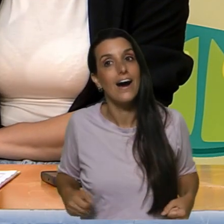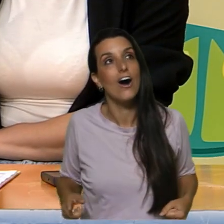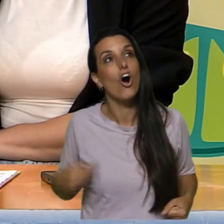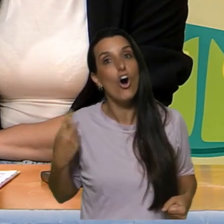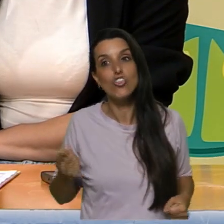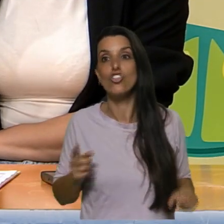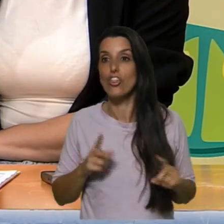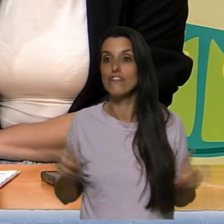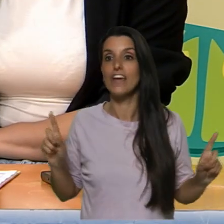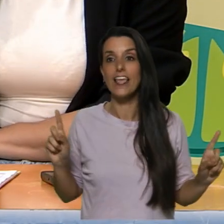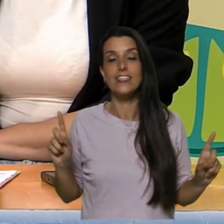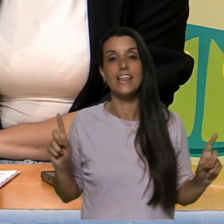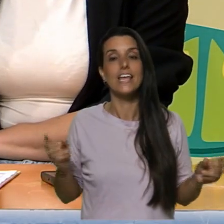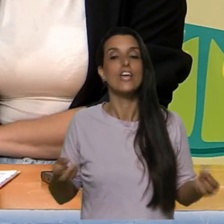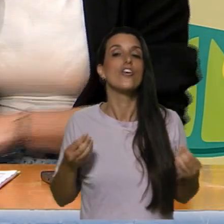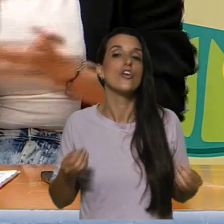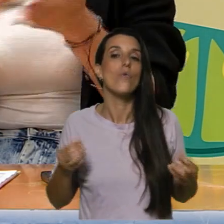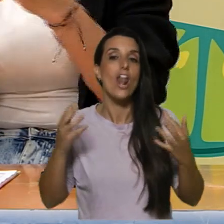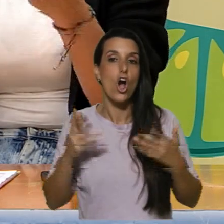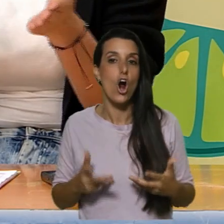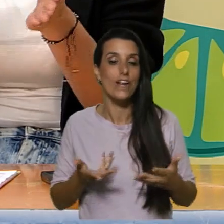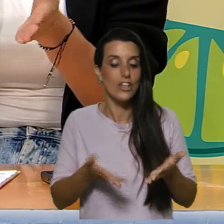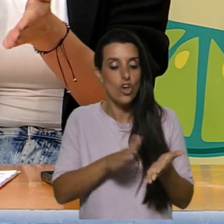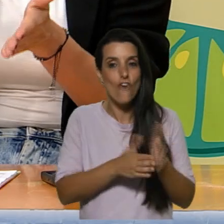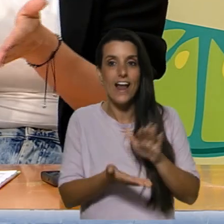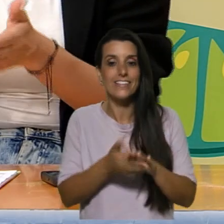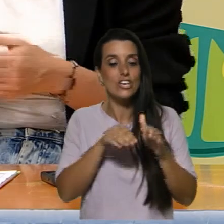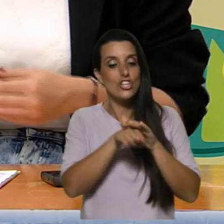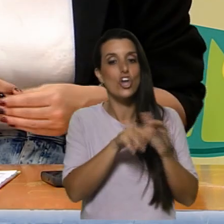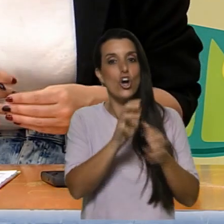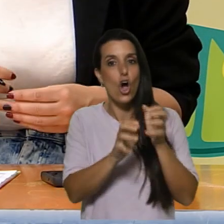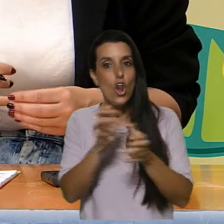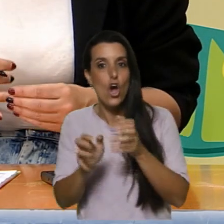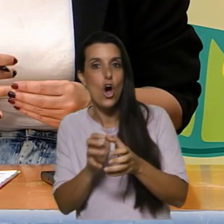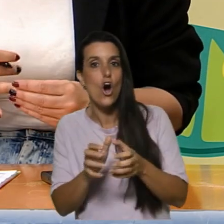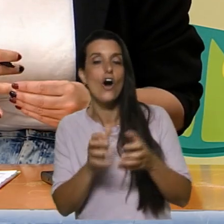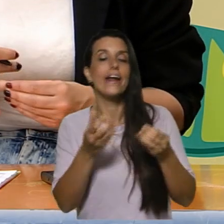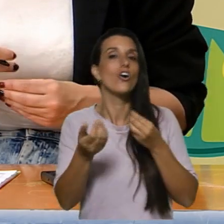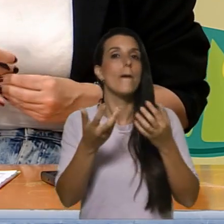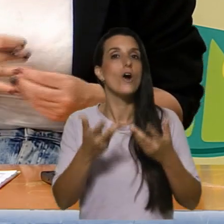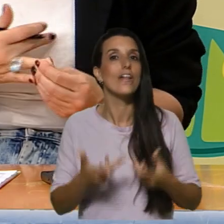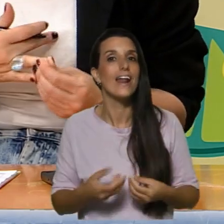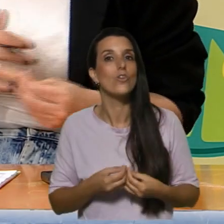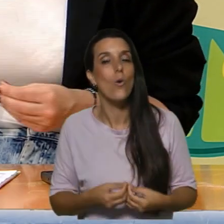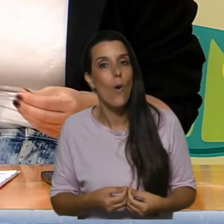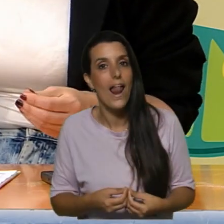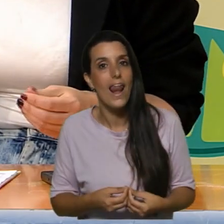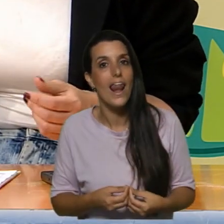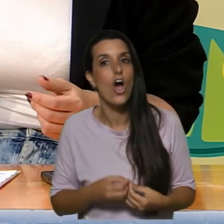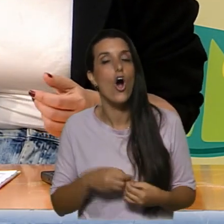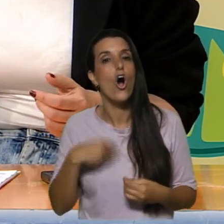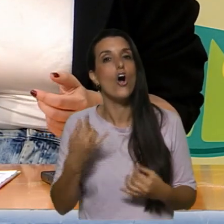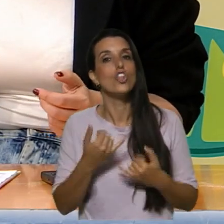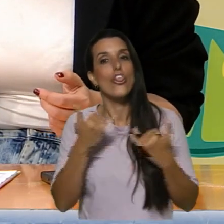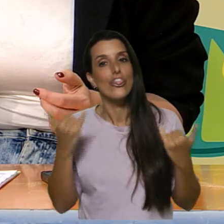tema. ¿Y cuál sería el orden? Y dobladito y porque por color. Porque dobladito, por color, por... Mira, el otro día fui... De lo